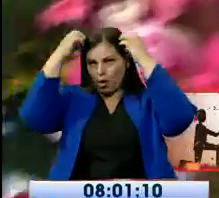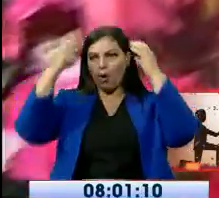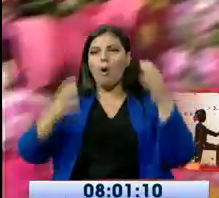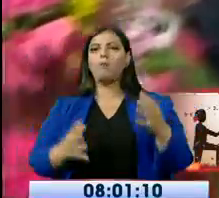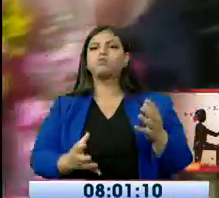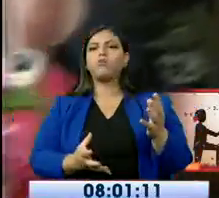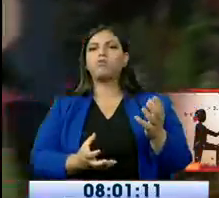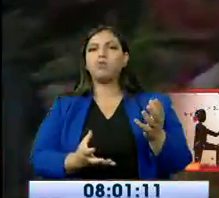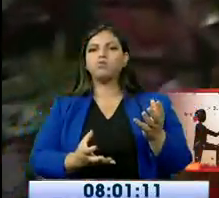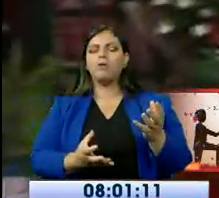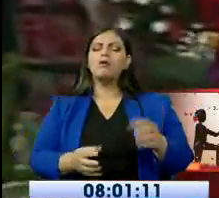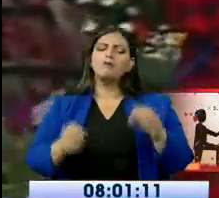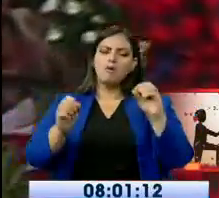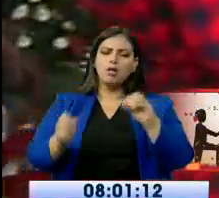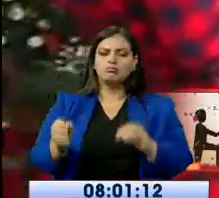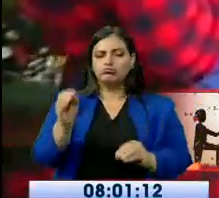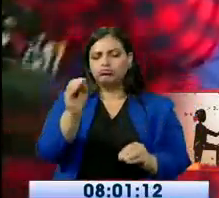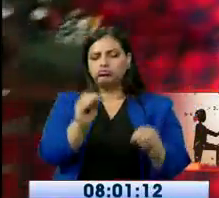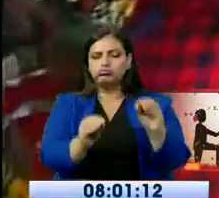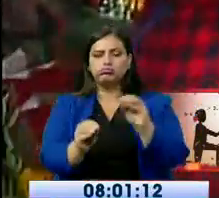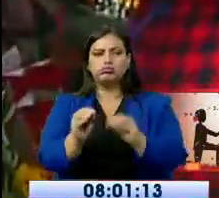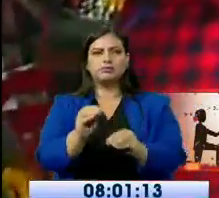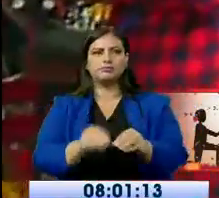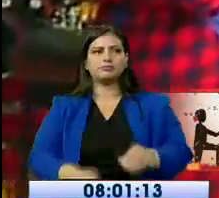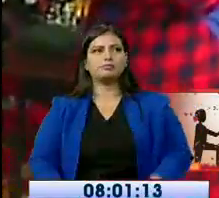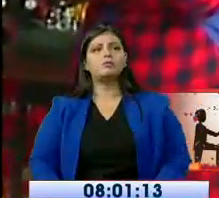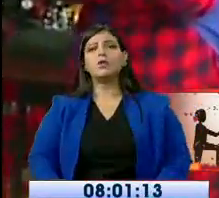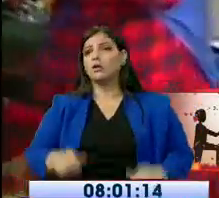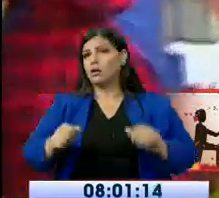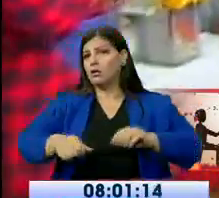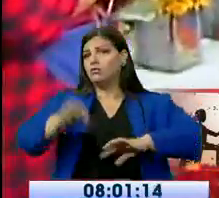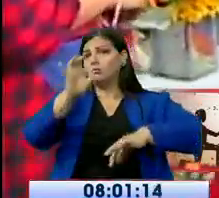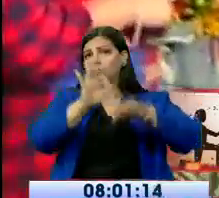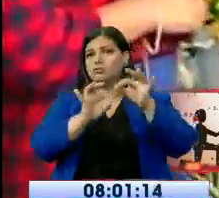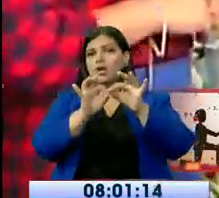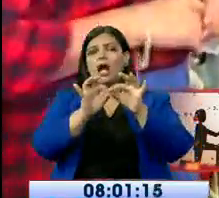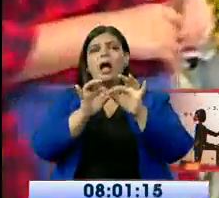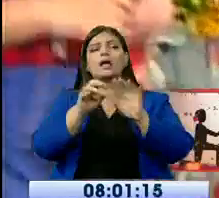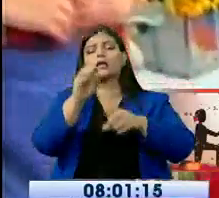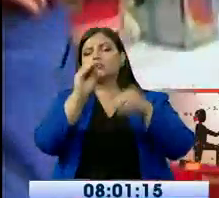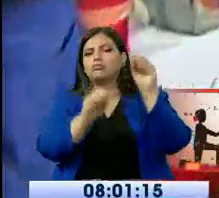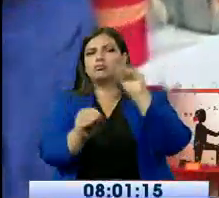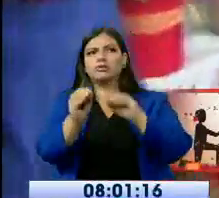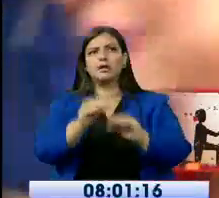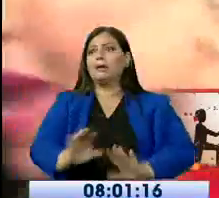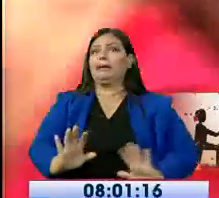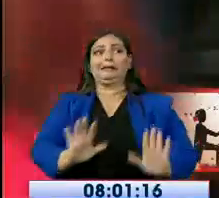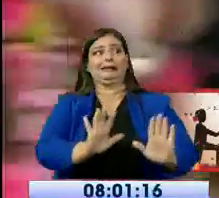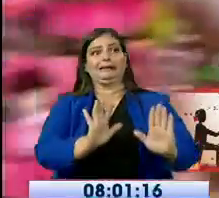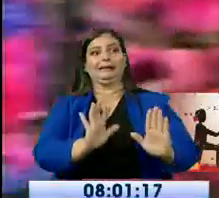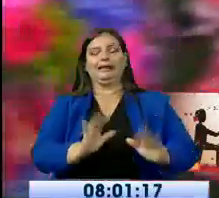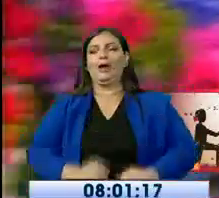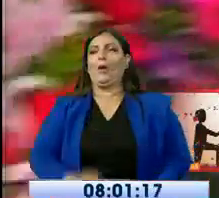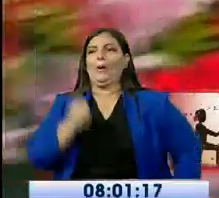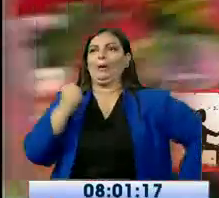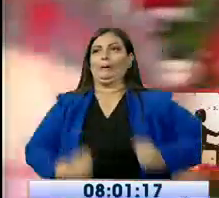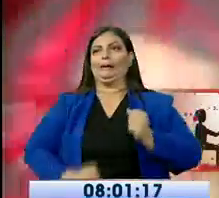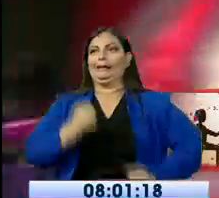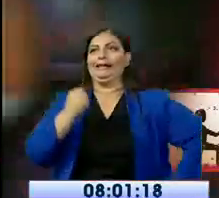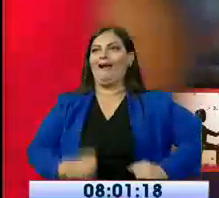arreglos desde $10, con servicio a domicilio incluido. Oiga, deme un ratito, póngale pausa aquí, que me vengo.